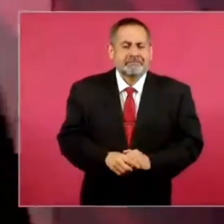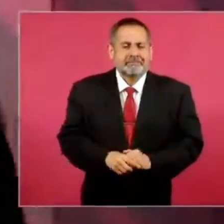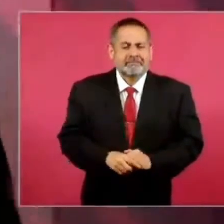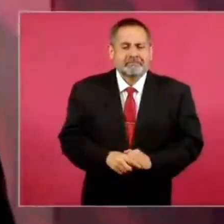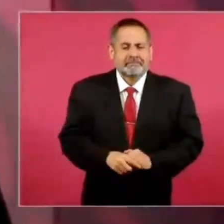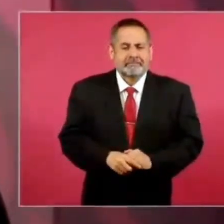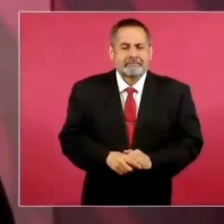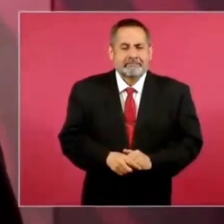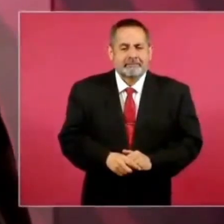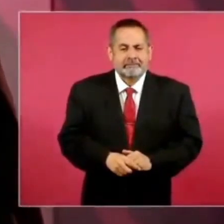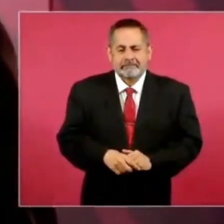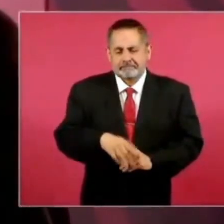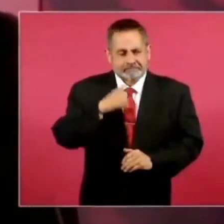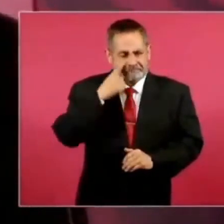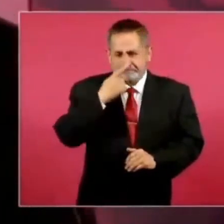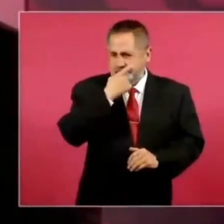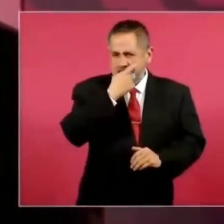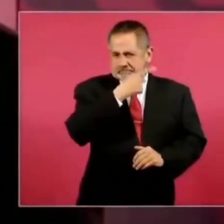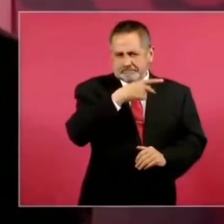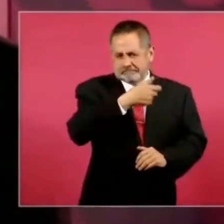y que pues cada quien